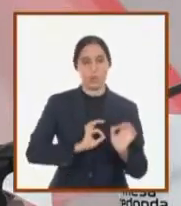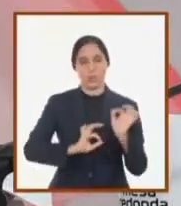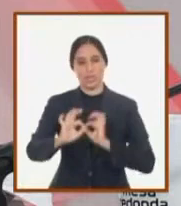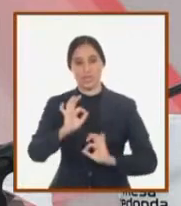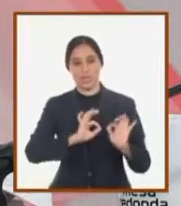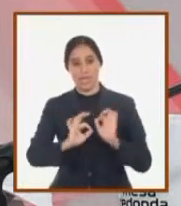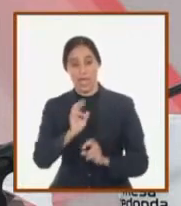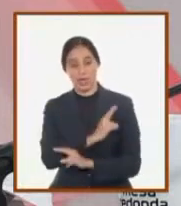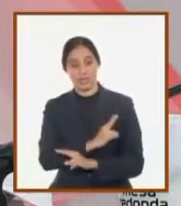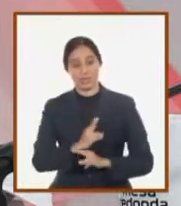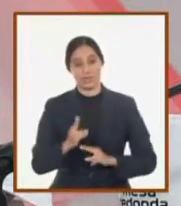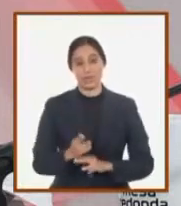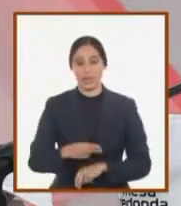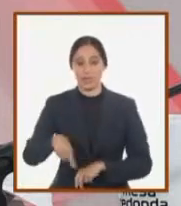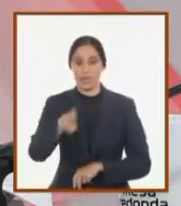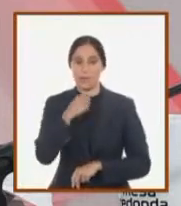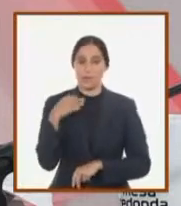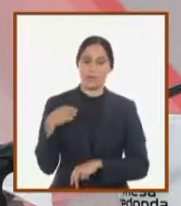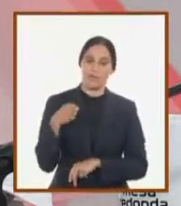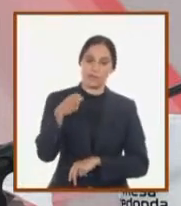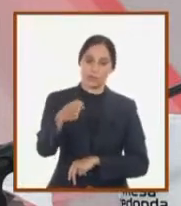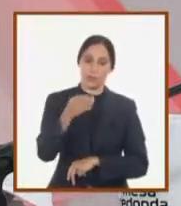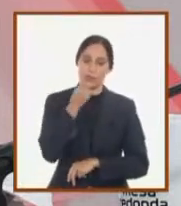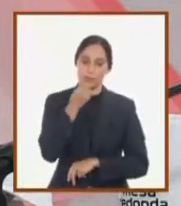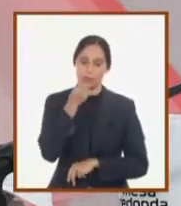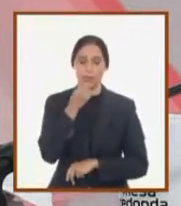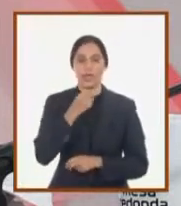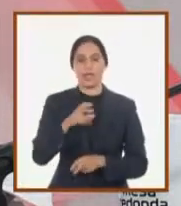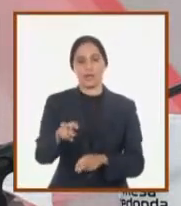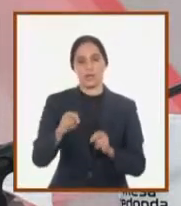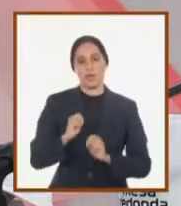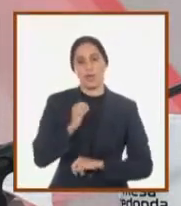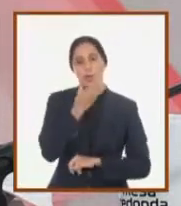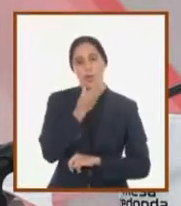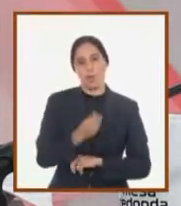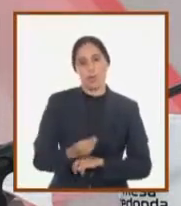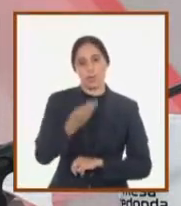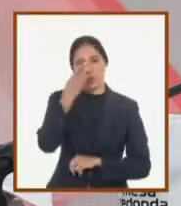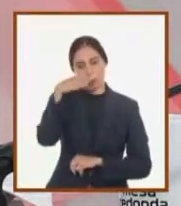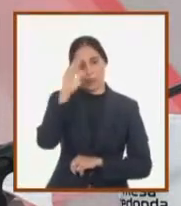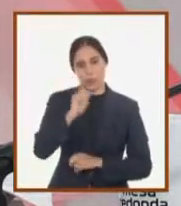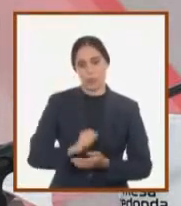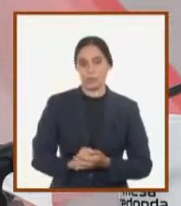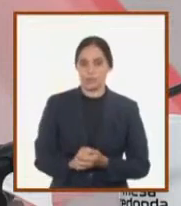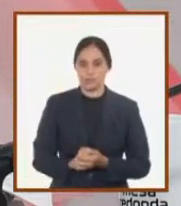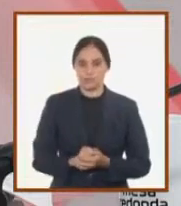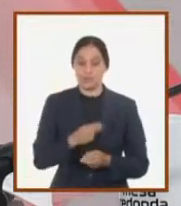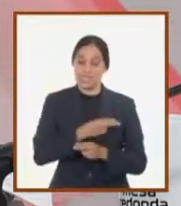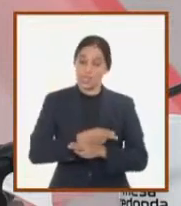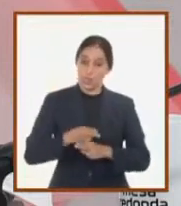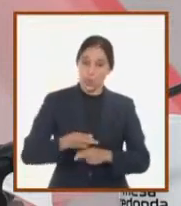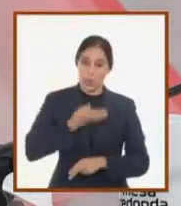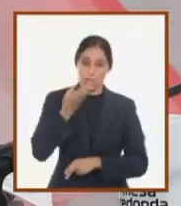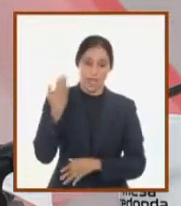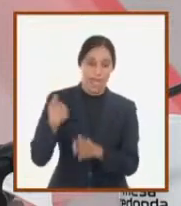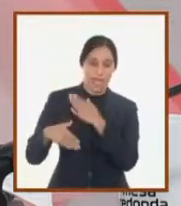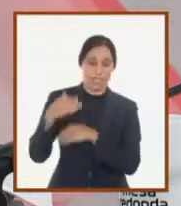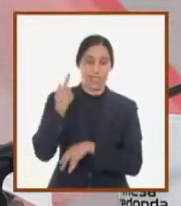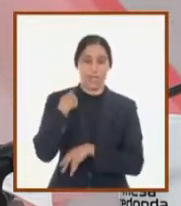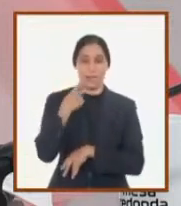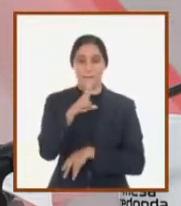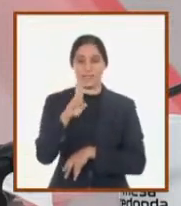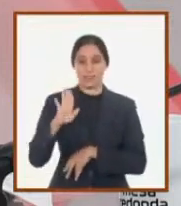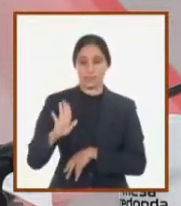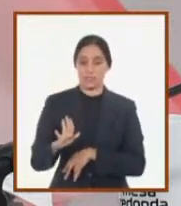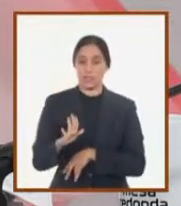histórica y porque la puedan conocer y disfrutar también las nuevas generaciones de cubanos me voy también con la historia hace 25 años